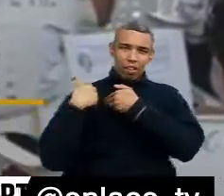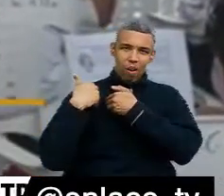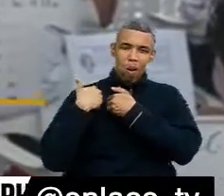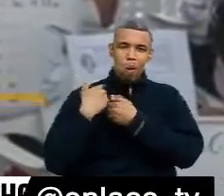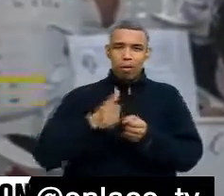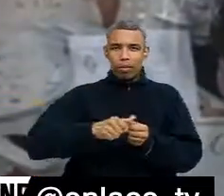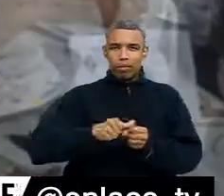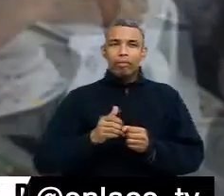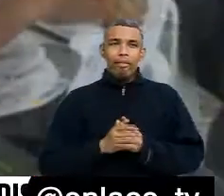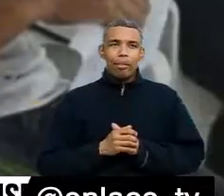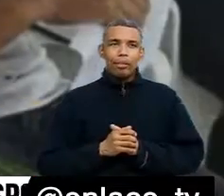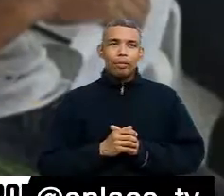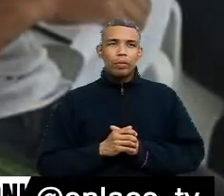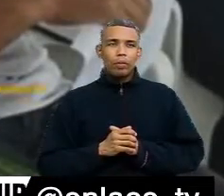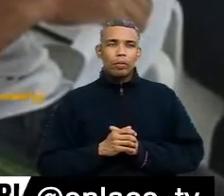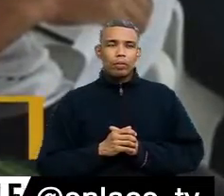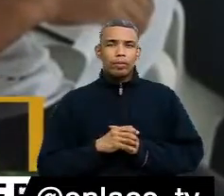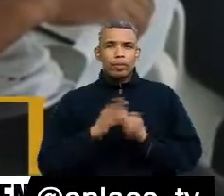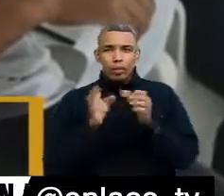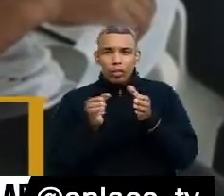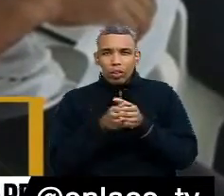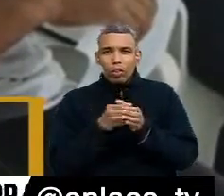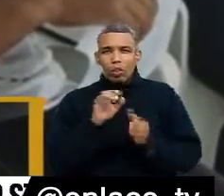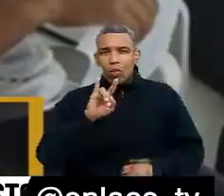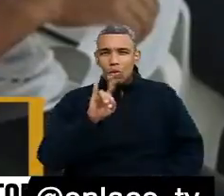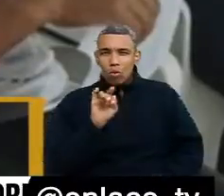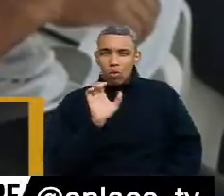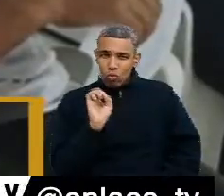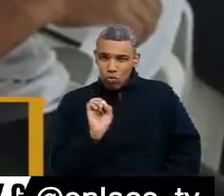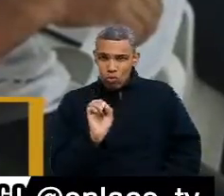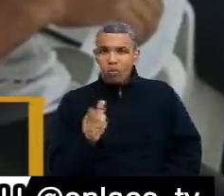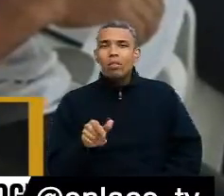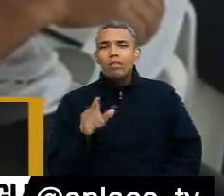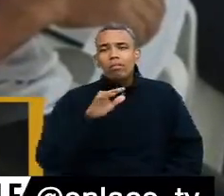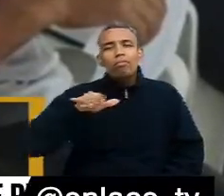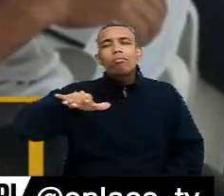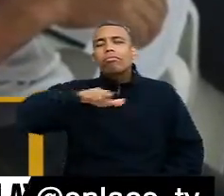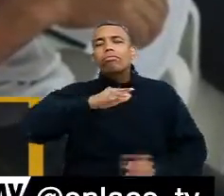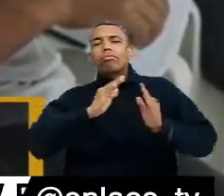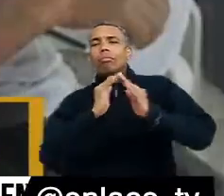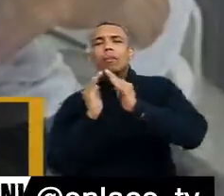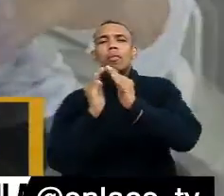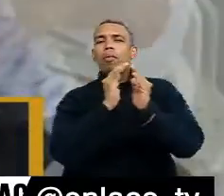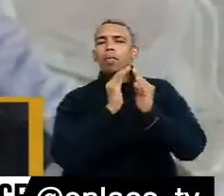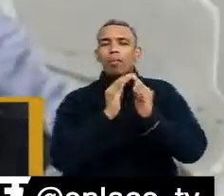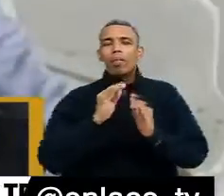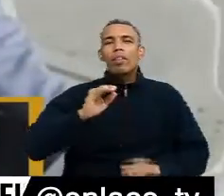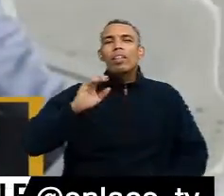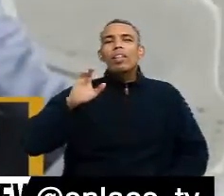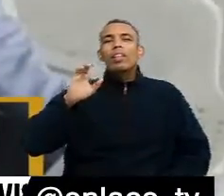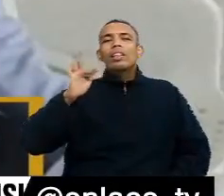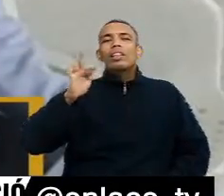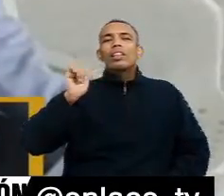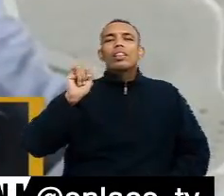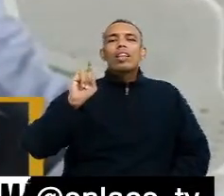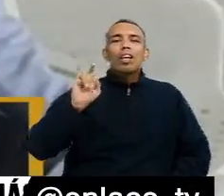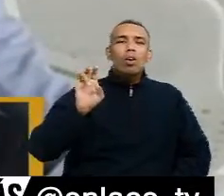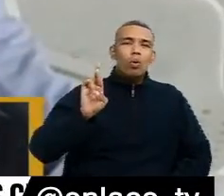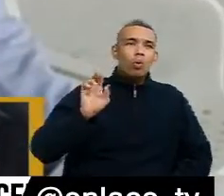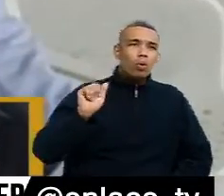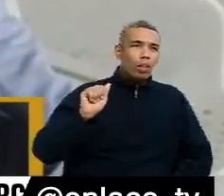Palmerito Tauramena, dirigentes de la Unión Sindical Obrera Uso y habitantes de esa jurisdicción se reunieron para socializar la reversión del campo